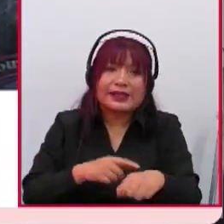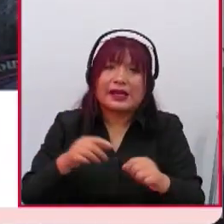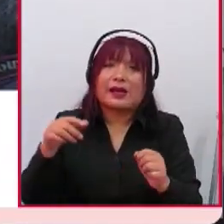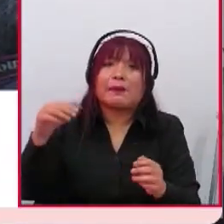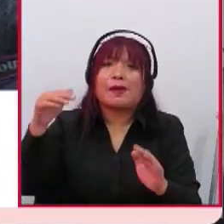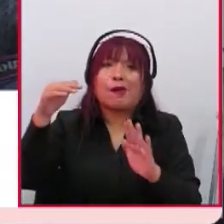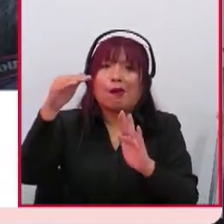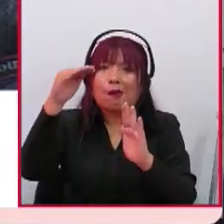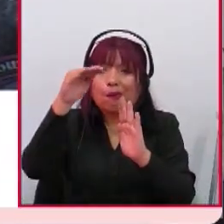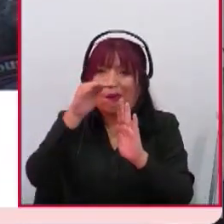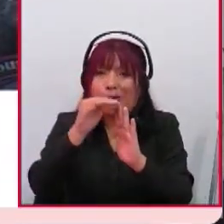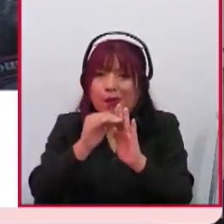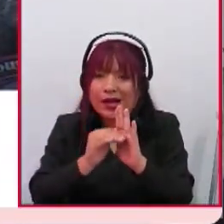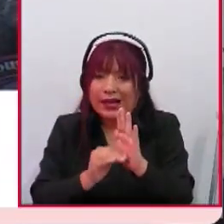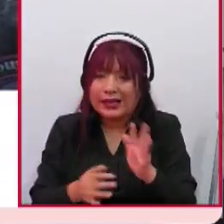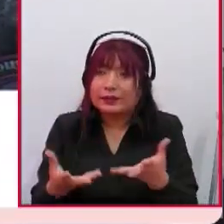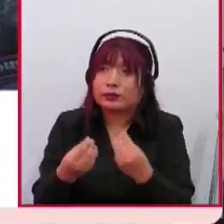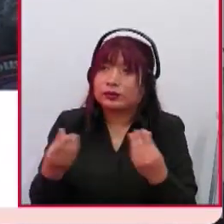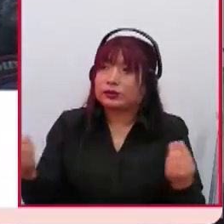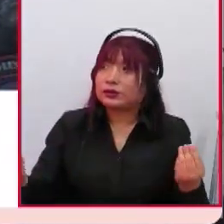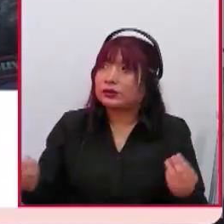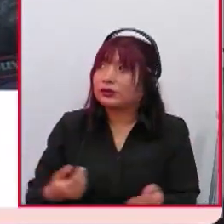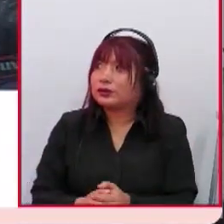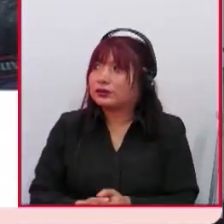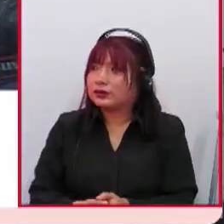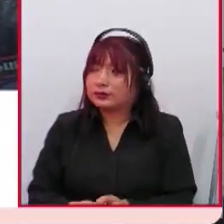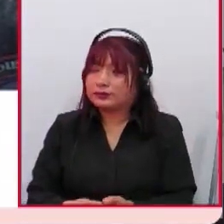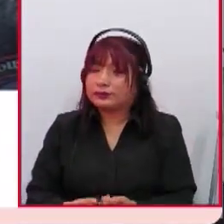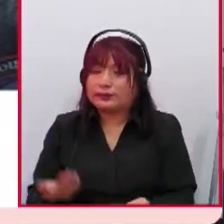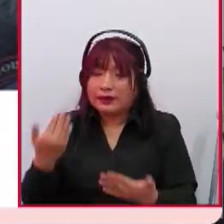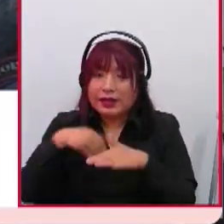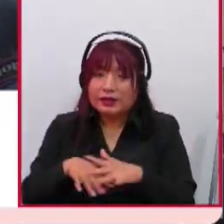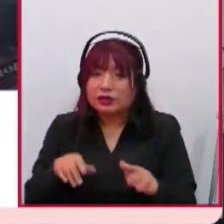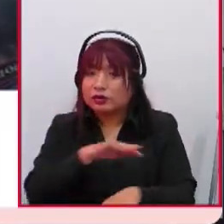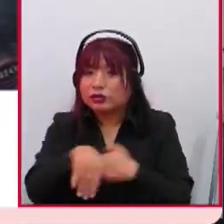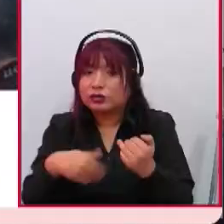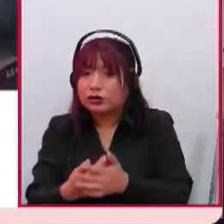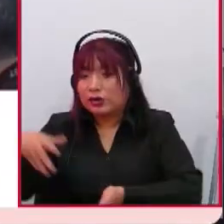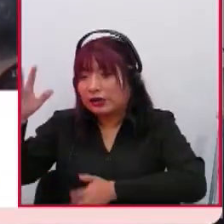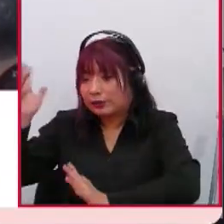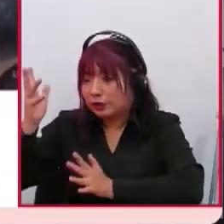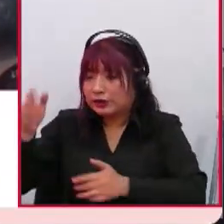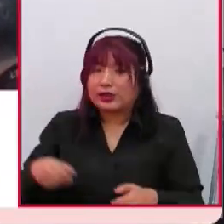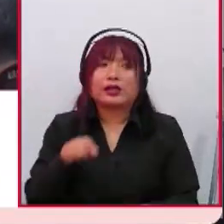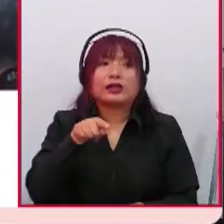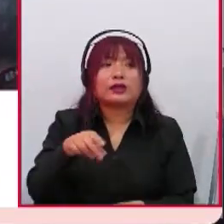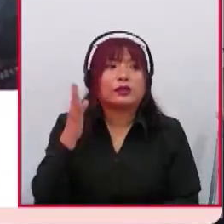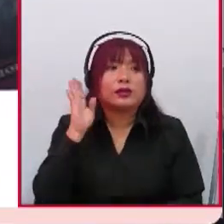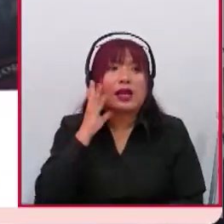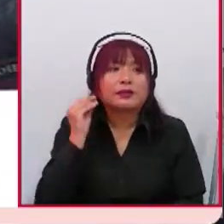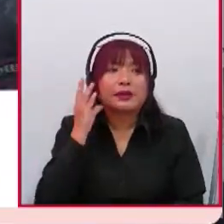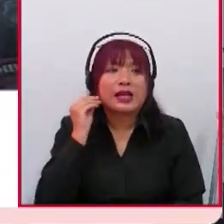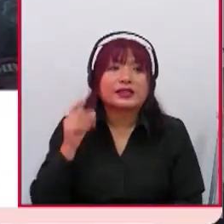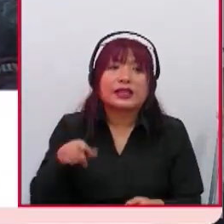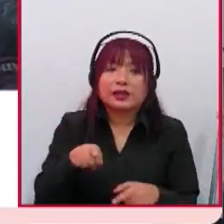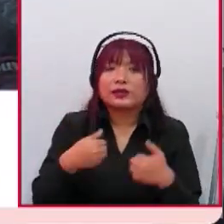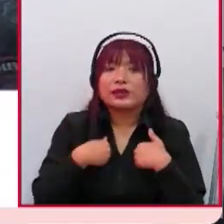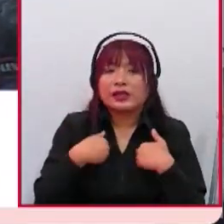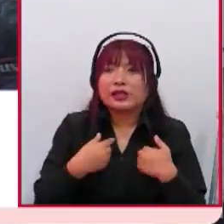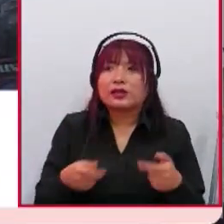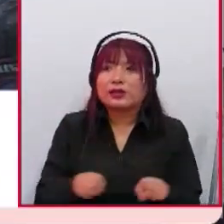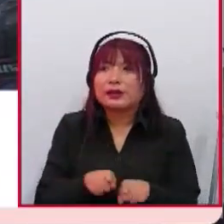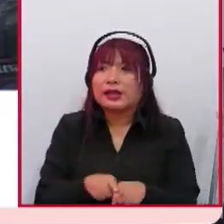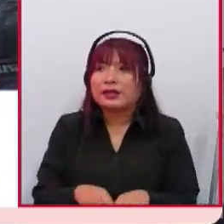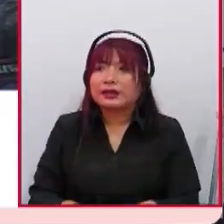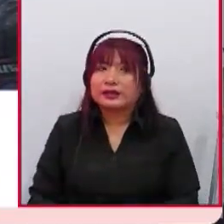en la implementación? O sea, dentro de lo que usted ha explicado, ¿no? Y con la experiencia que ha tenido usted